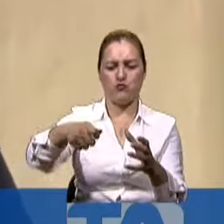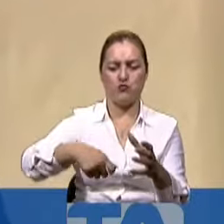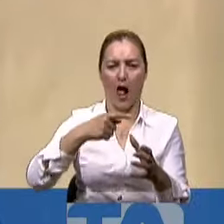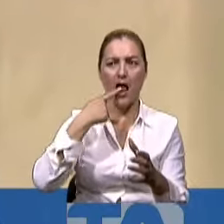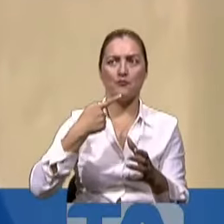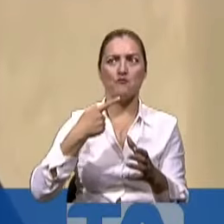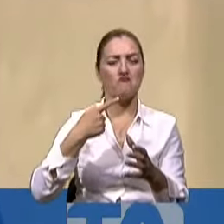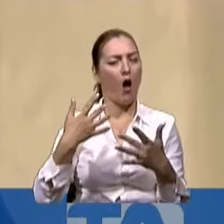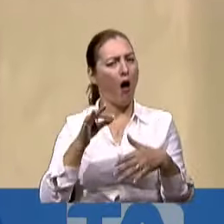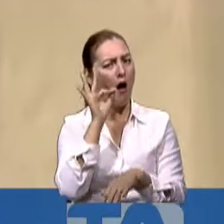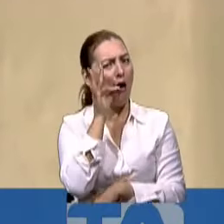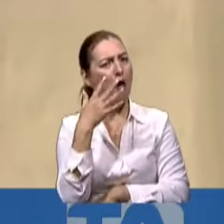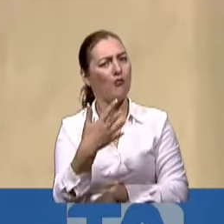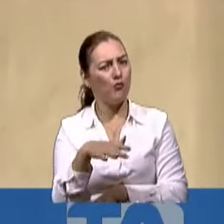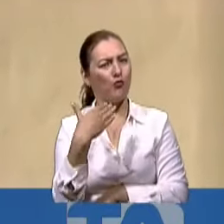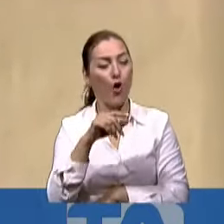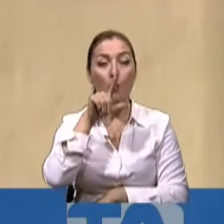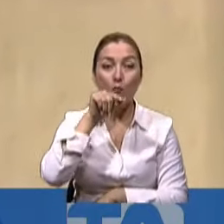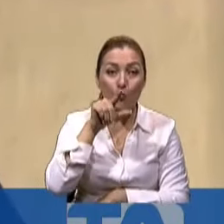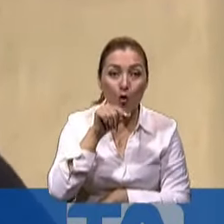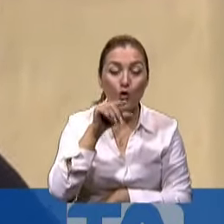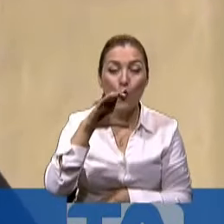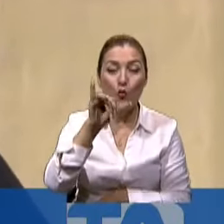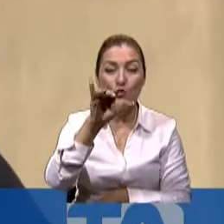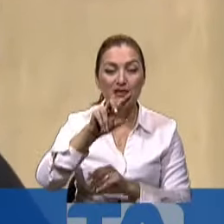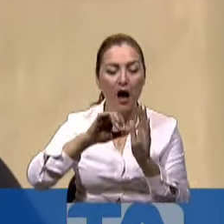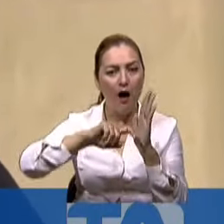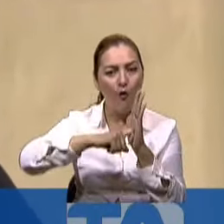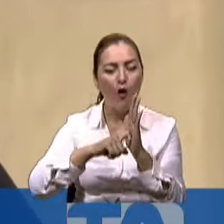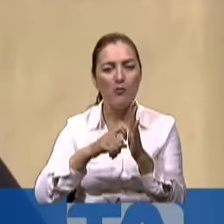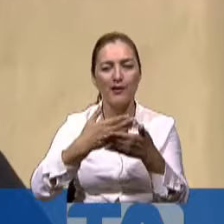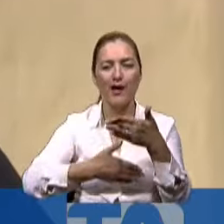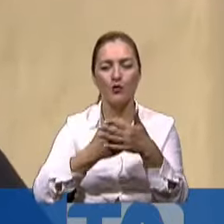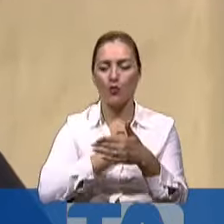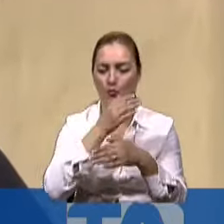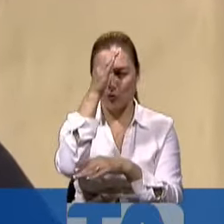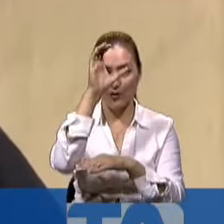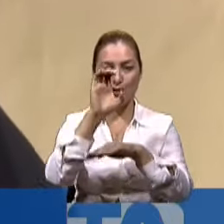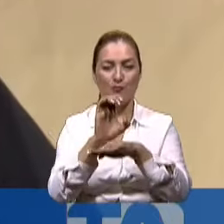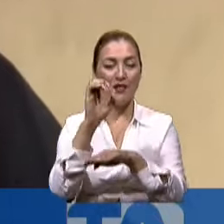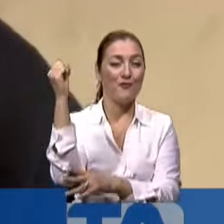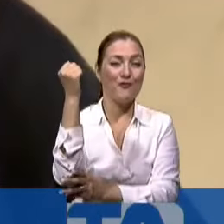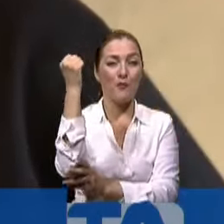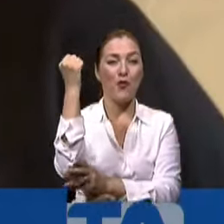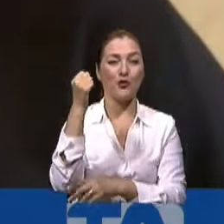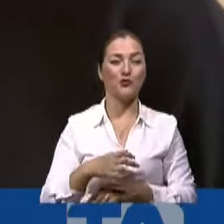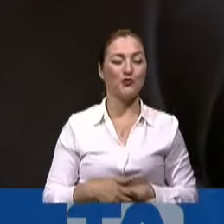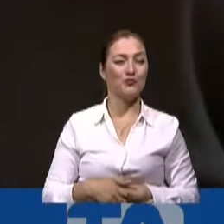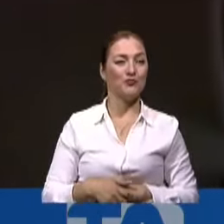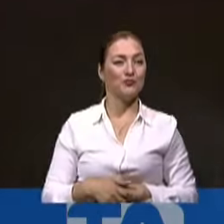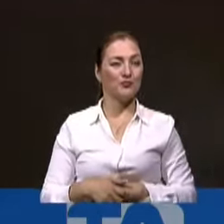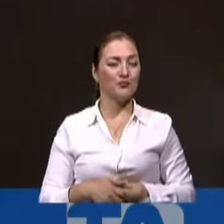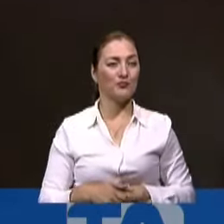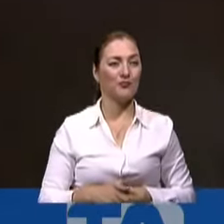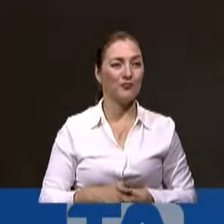sabor a cuy, se fue llamando el pollo cuyado y ahora es una receta que es patrimonio cultural del Ecuador. Famosísimos estos platos que ahora también